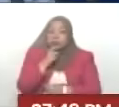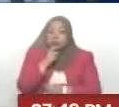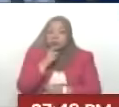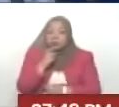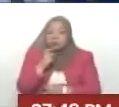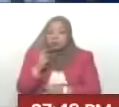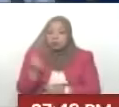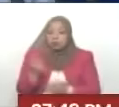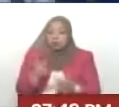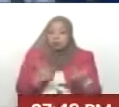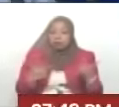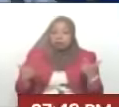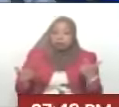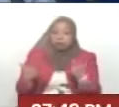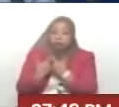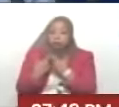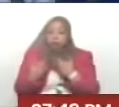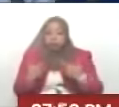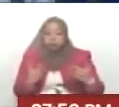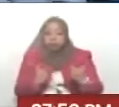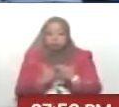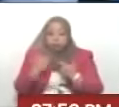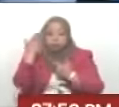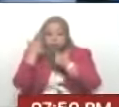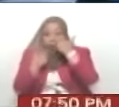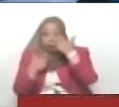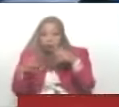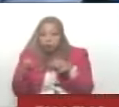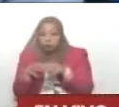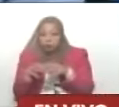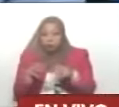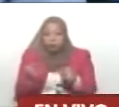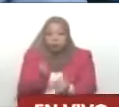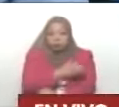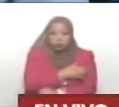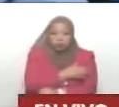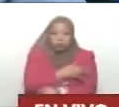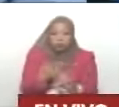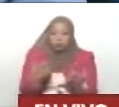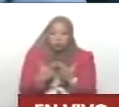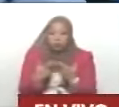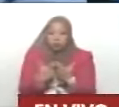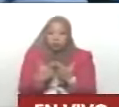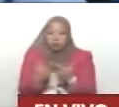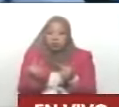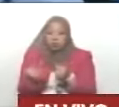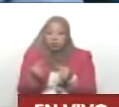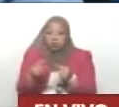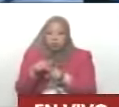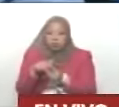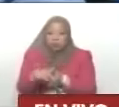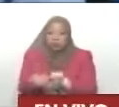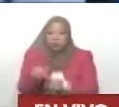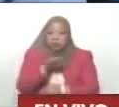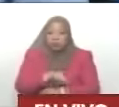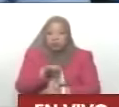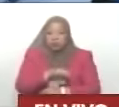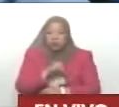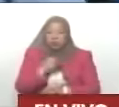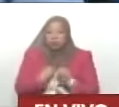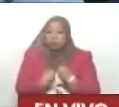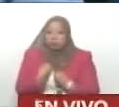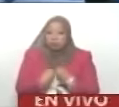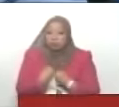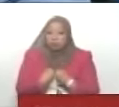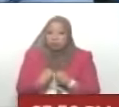ti, tú contra mí, enfrentados, uno empujando al otro, dañando la economía, dañando la sociedad, dañando